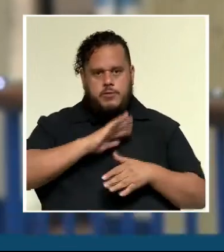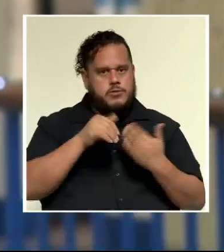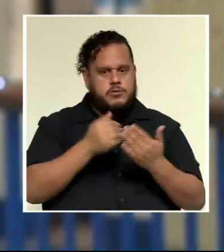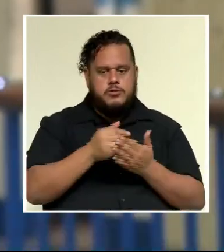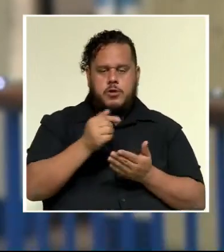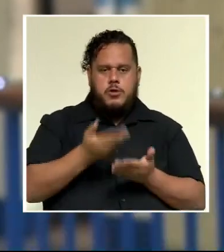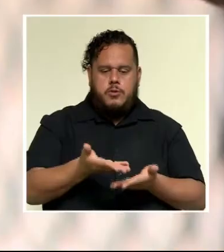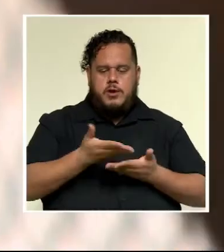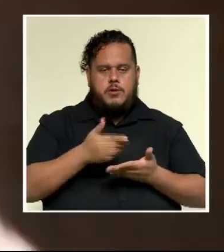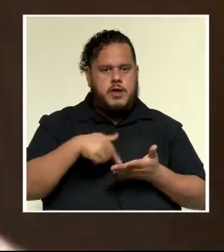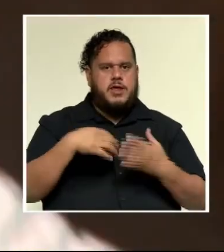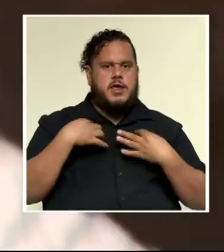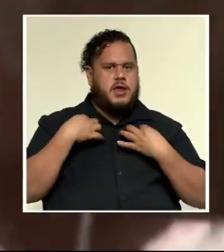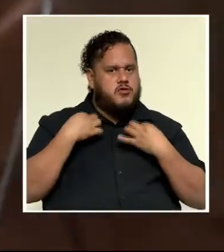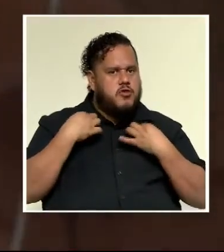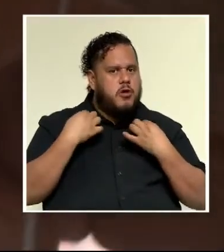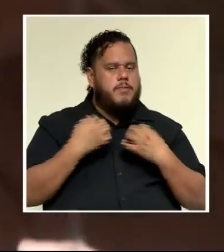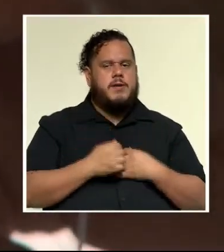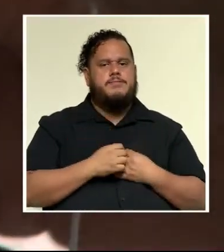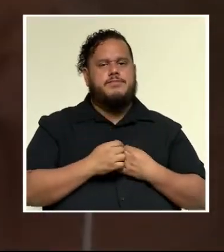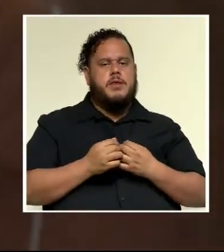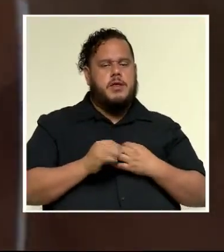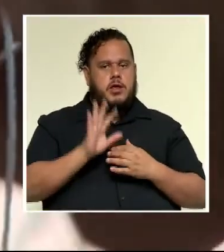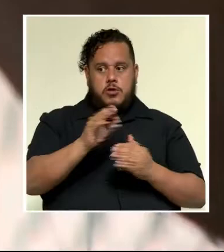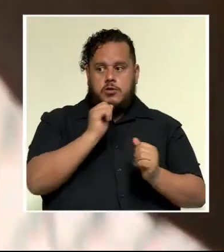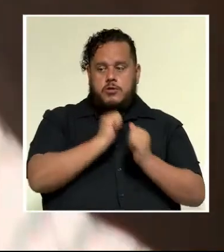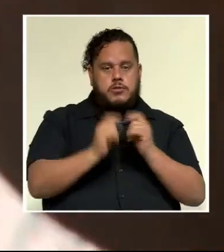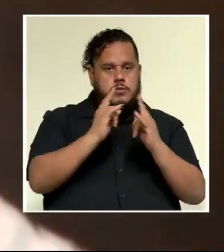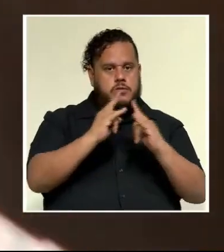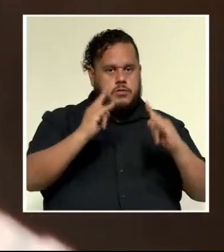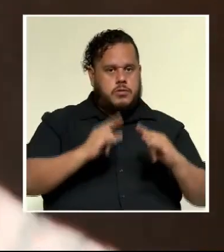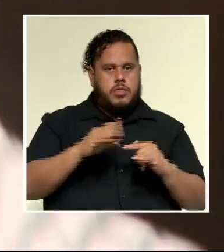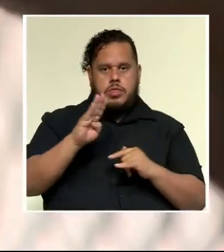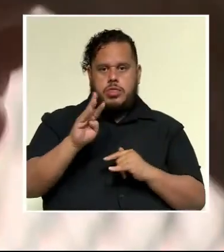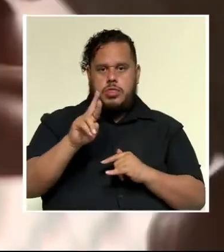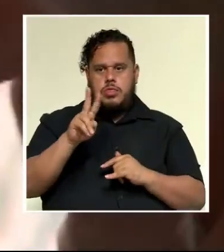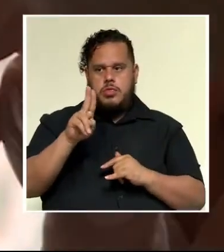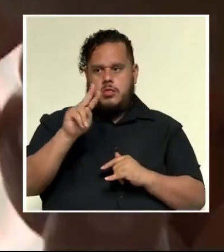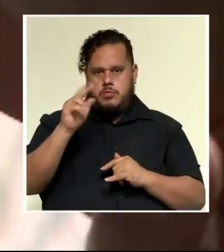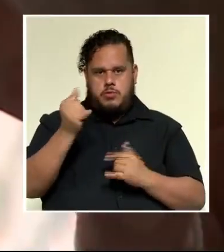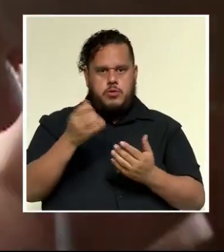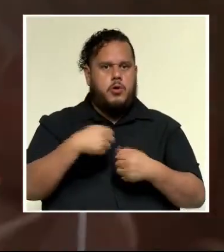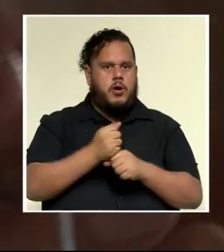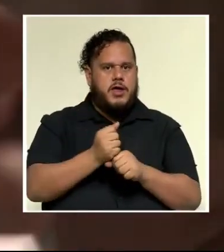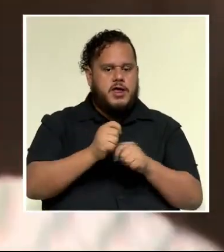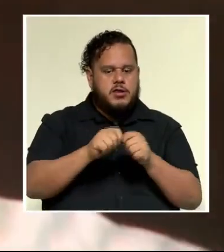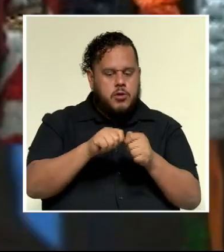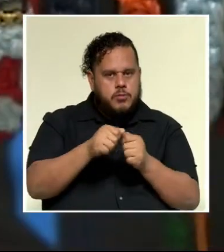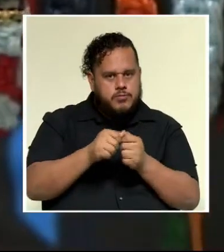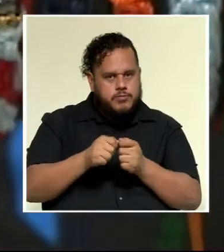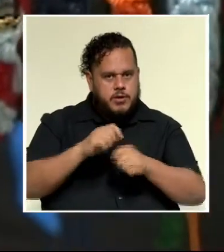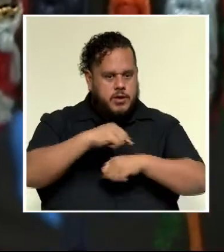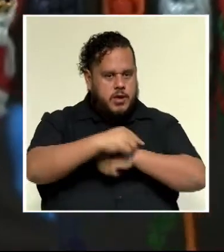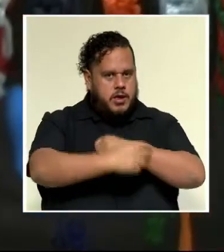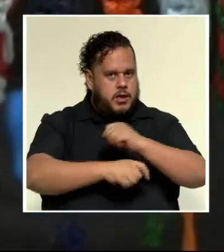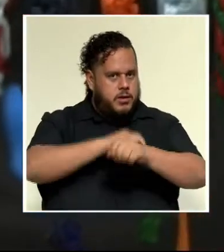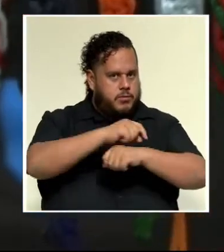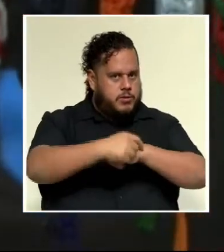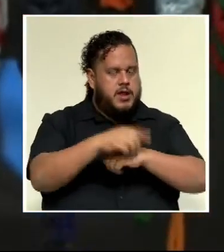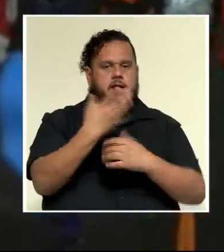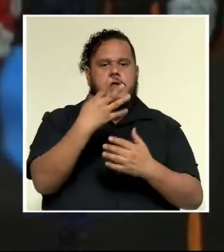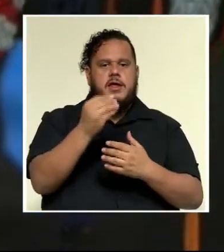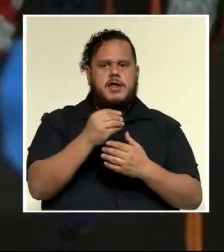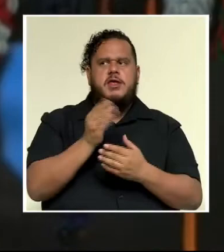dan ropa. Durante su paso por el albergue, Bruno aprendió a hacer pulseras y de vez en cuando participa en eventos y ferias